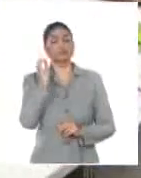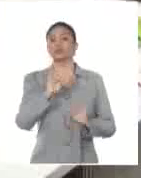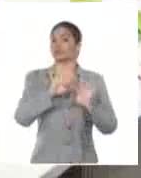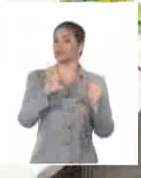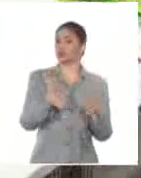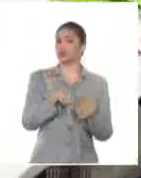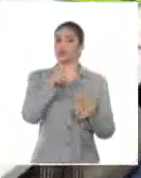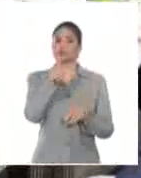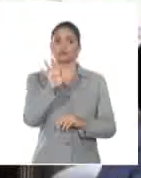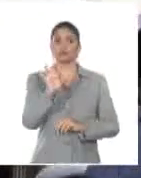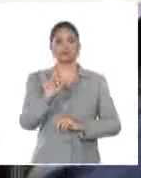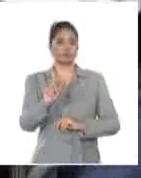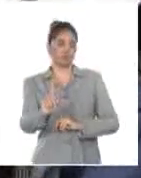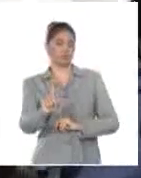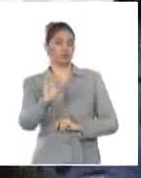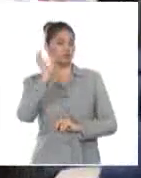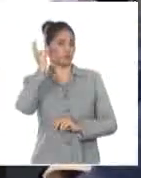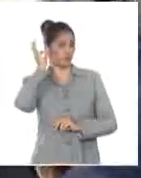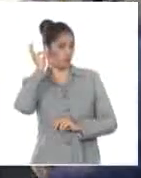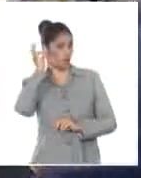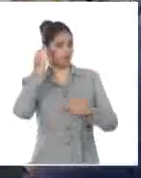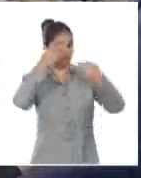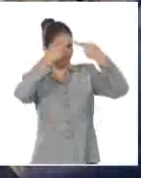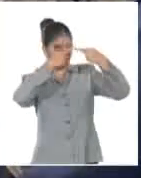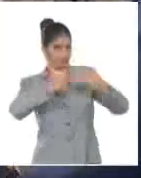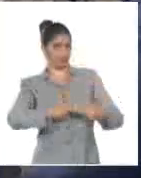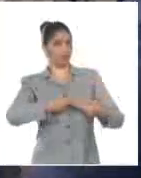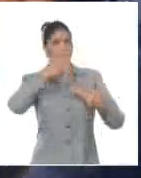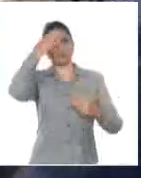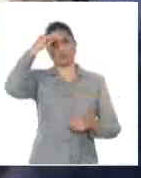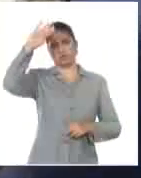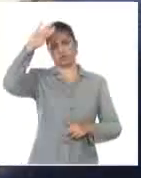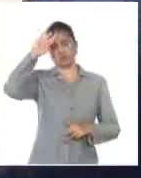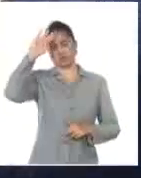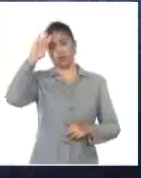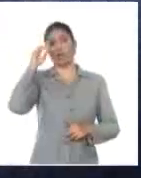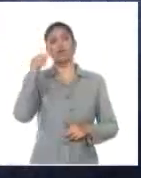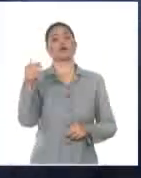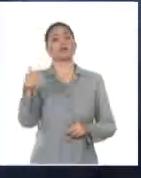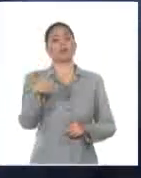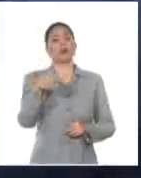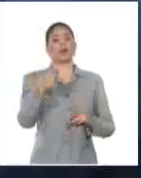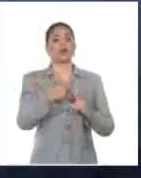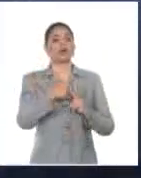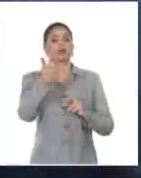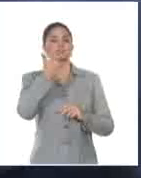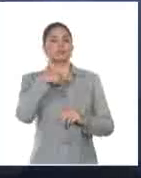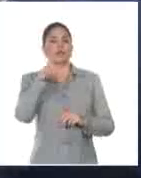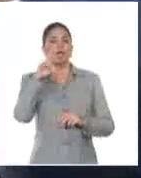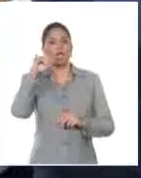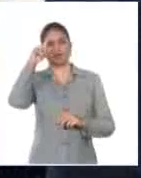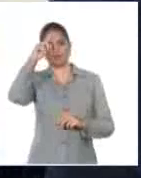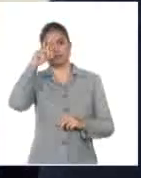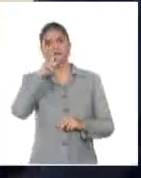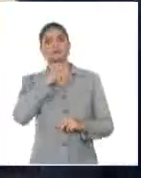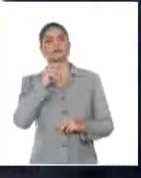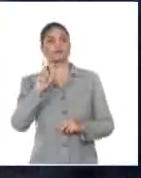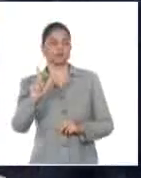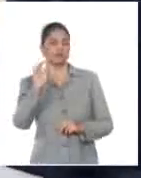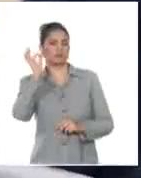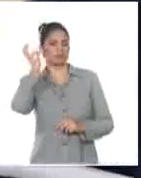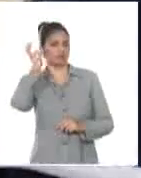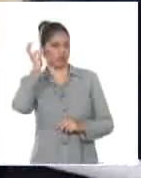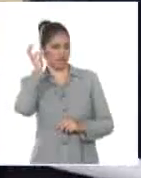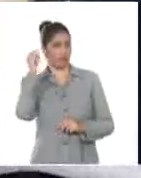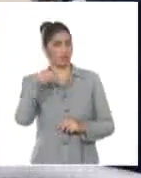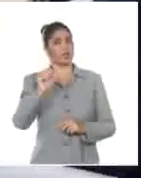181 escuadras inscritas, Cuba aparece con mayores opciones. Hoy Yerijuel Miranda en el segundo tablero y con piezas blancas consiguió